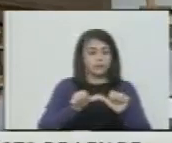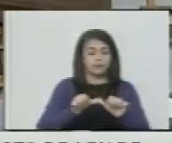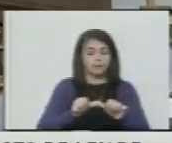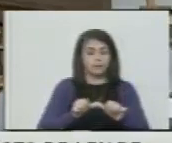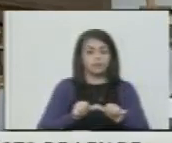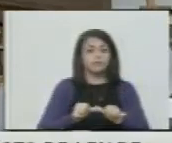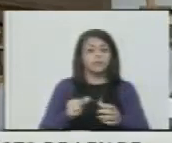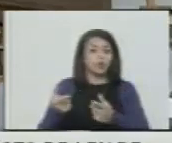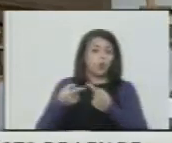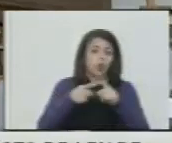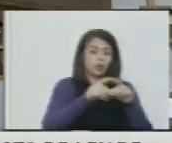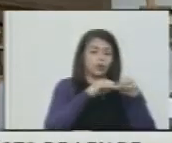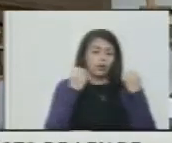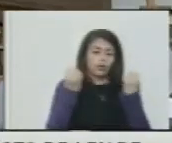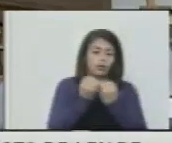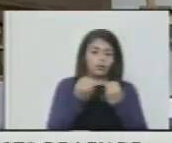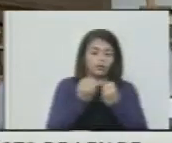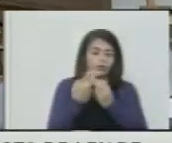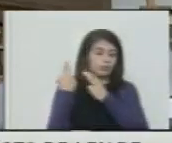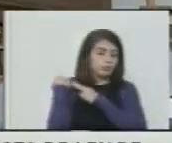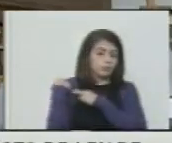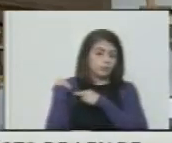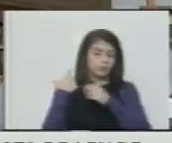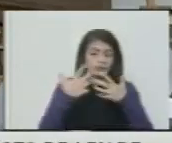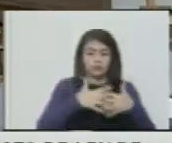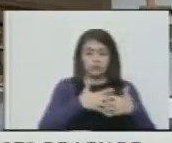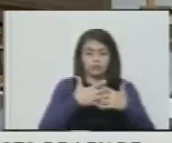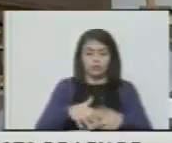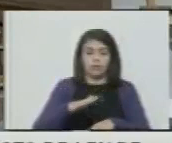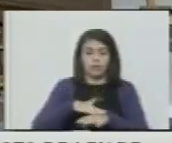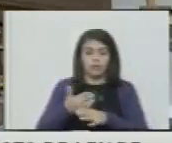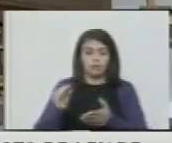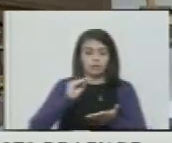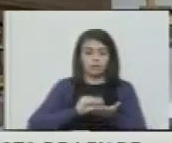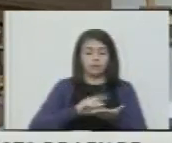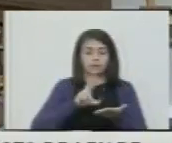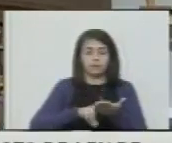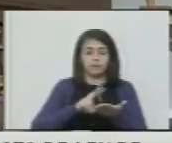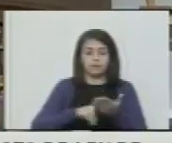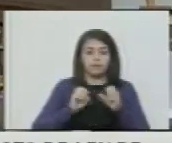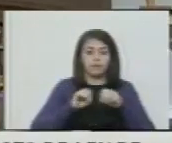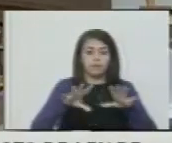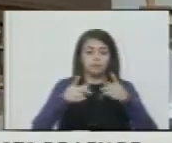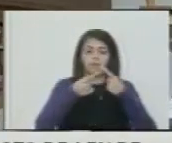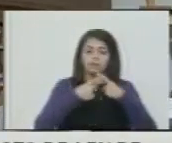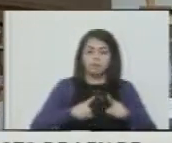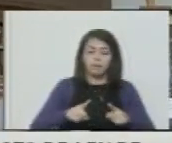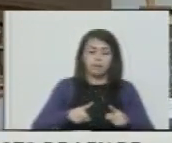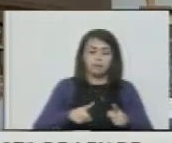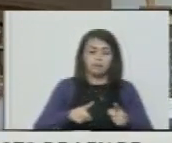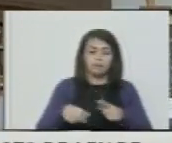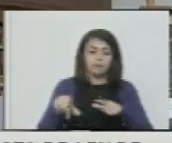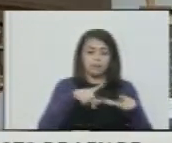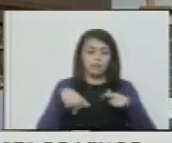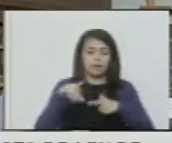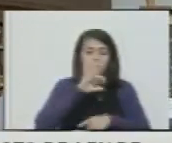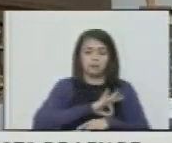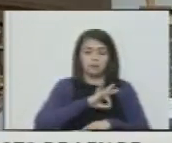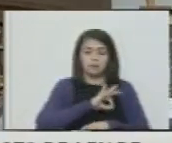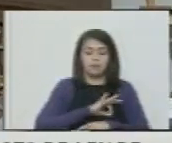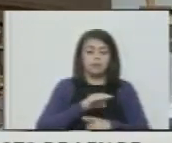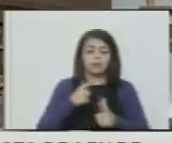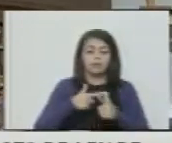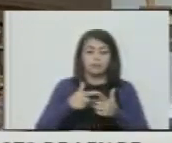de establecimientos de sucursales y oficinas de representación de empresas de reaseguro extranjeras o de sucursales